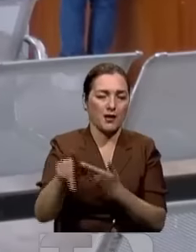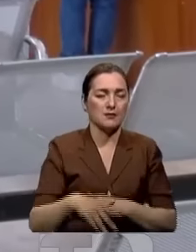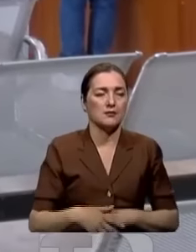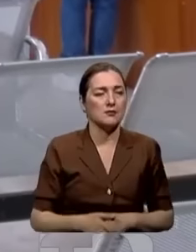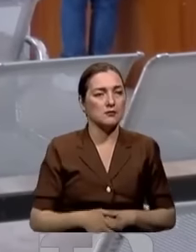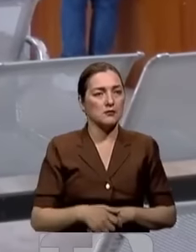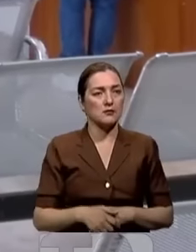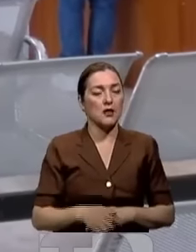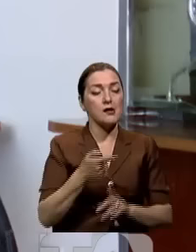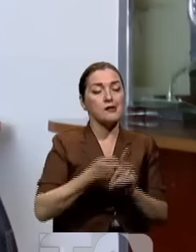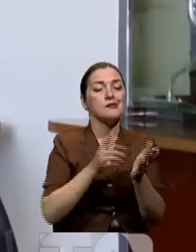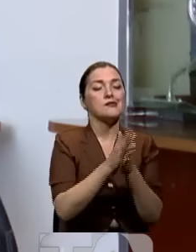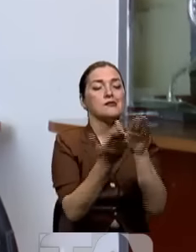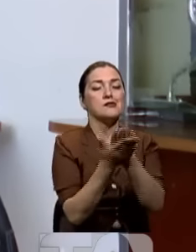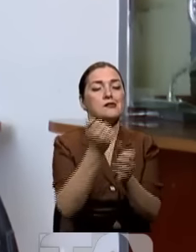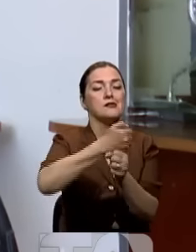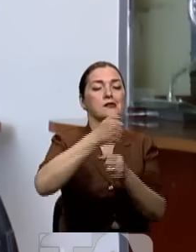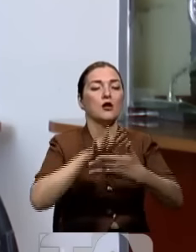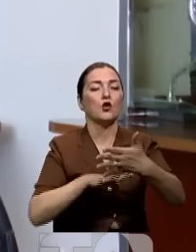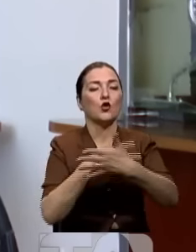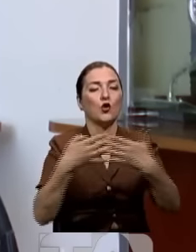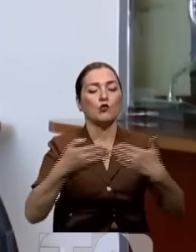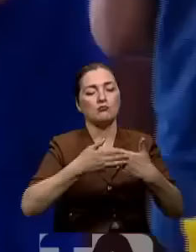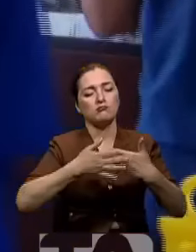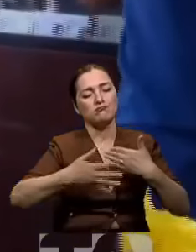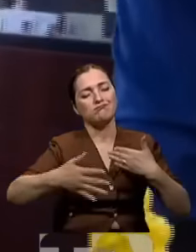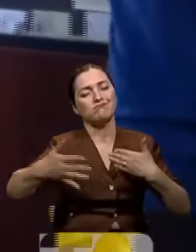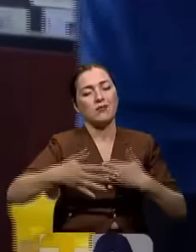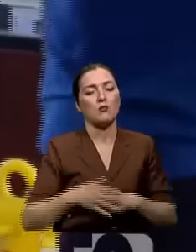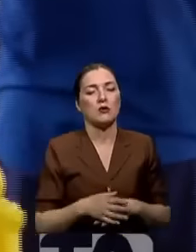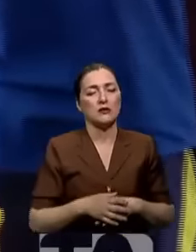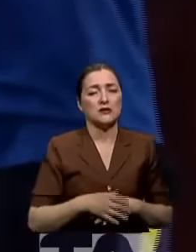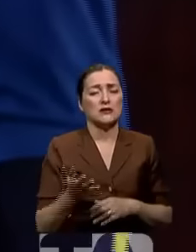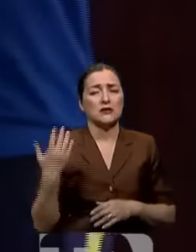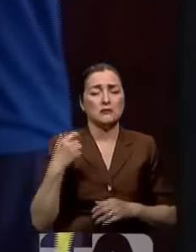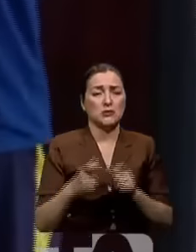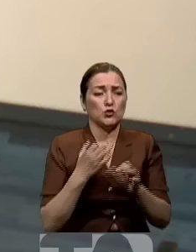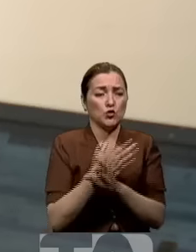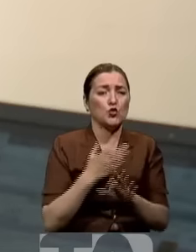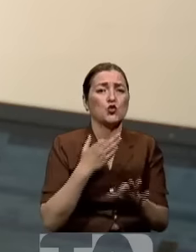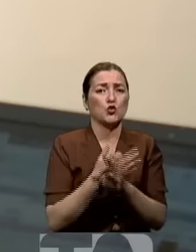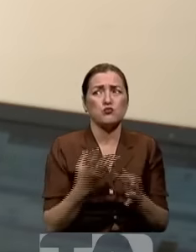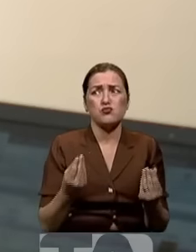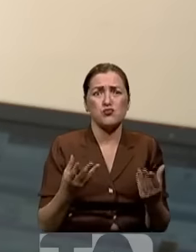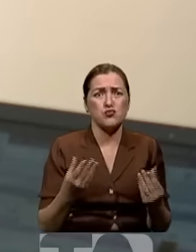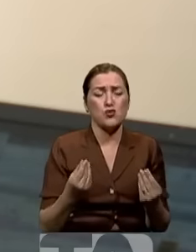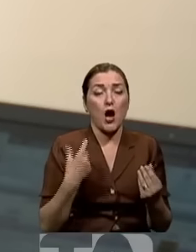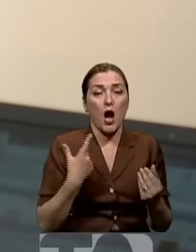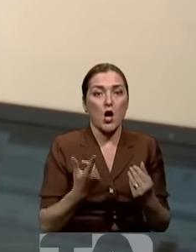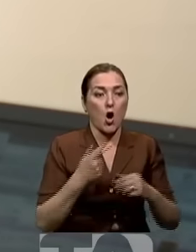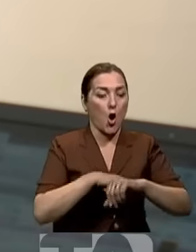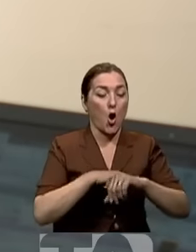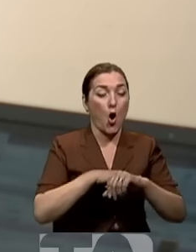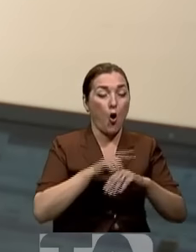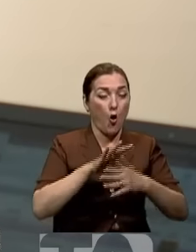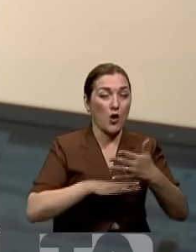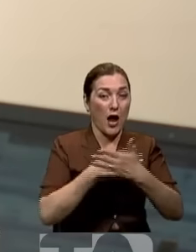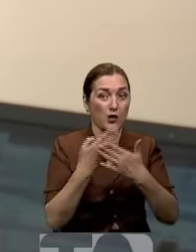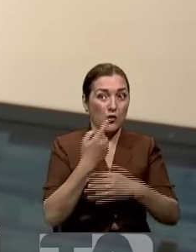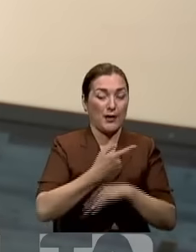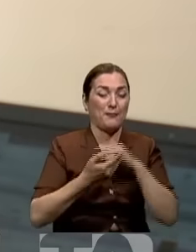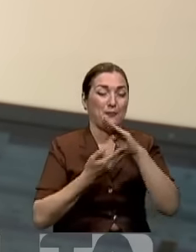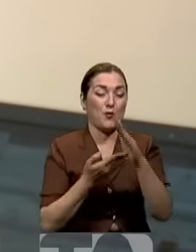Además, desde noviembre trabajarán en horario extendido para suplir la demanda de turnos. Básicamente, los días sábados